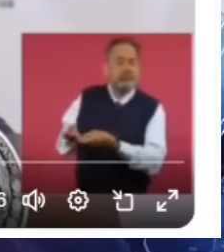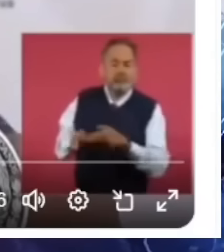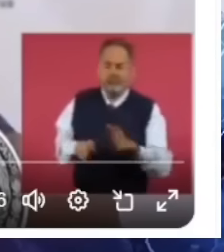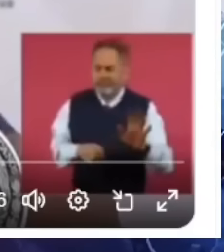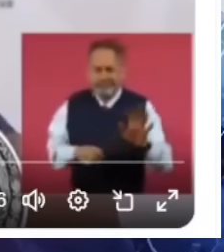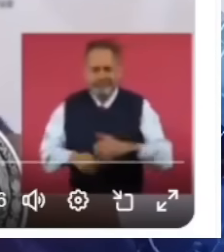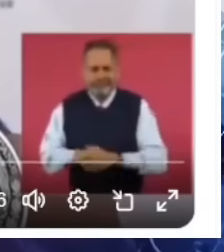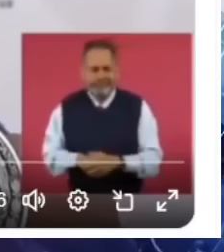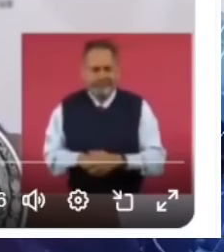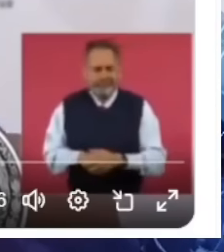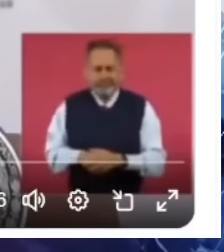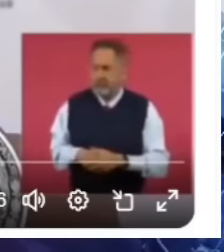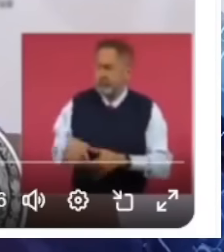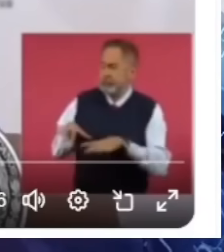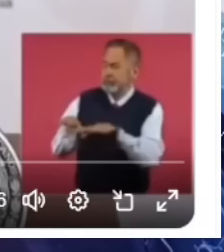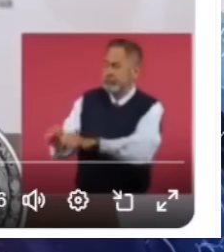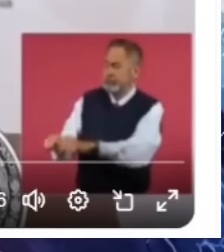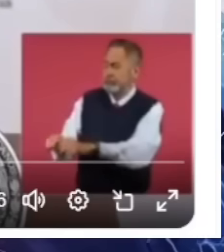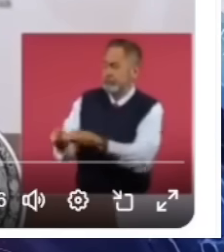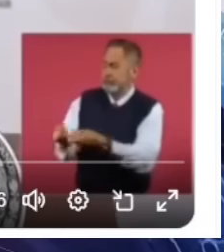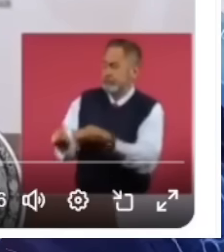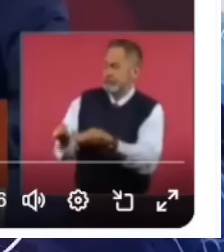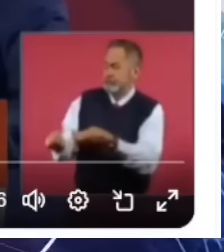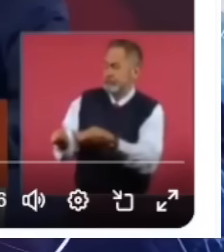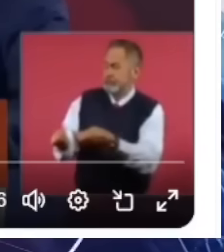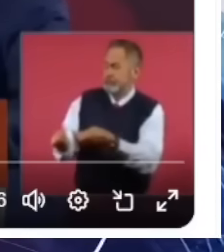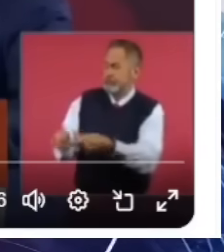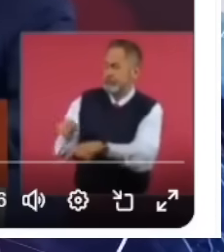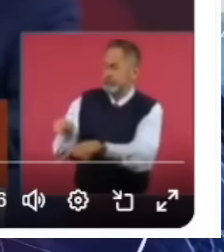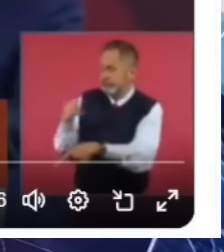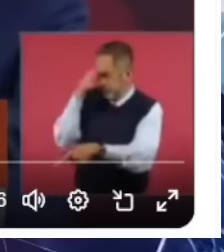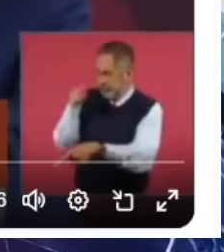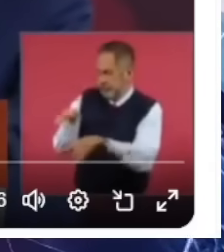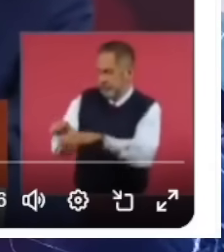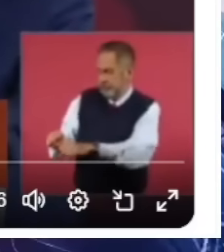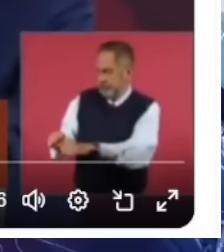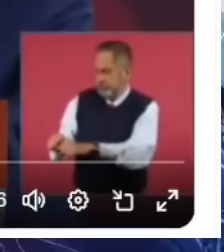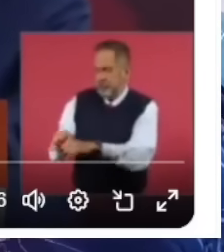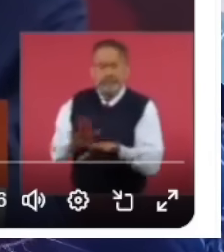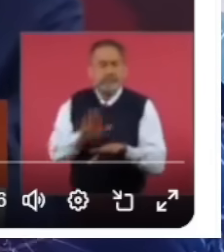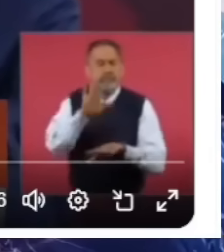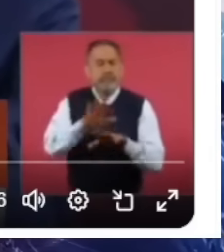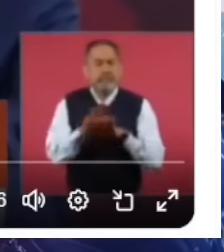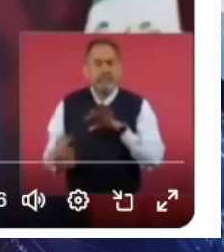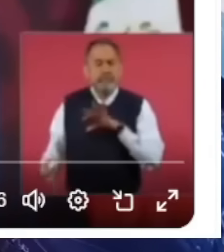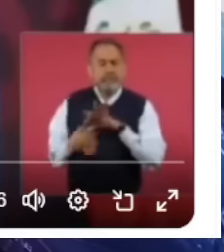en una colonia en un estado